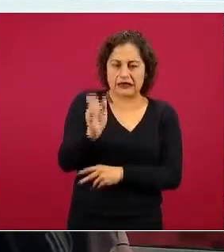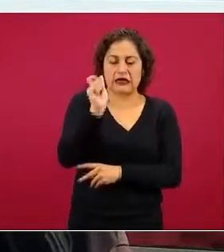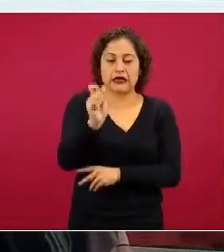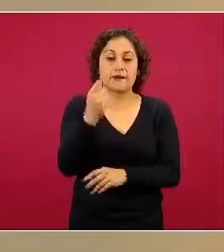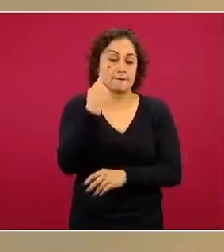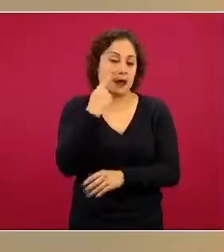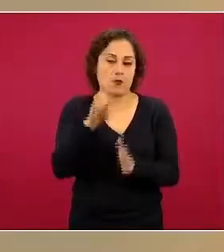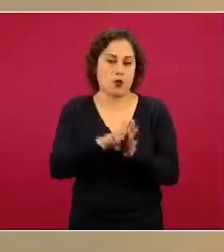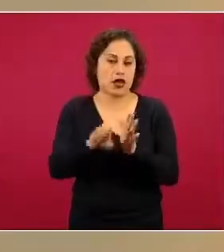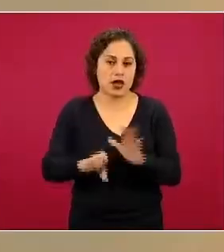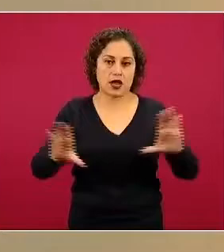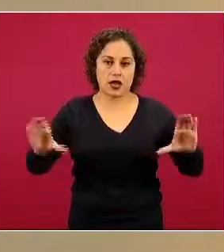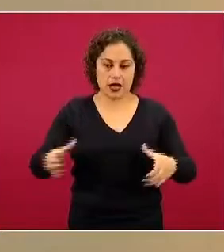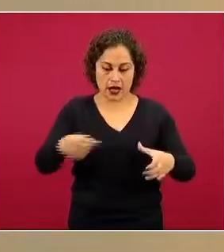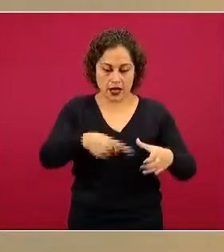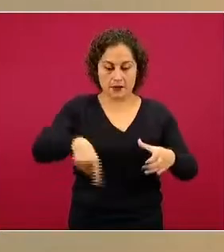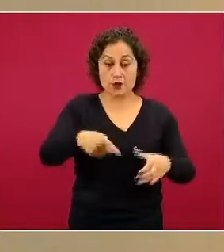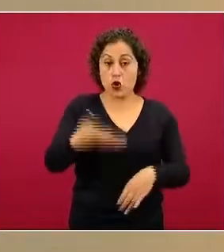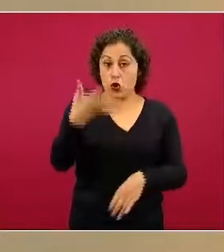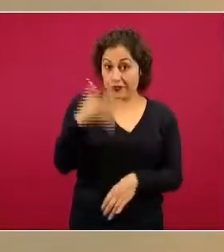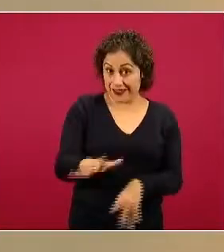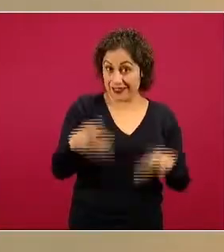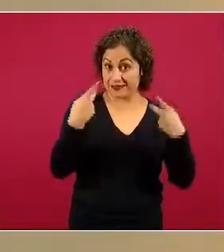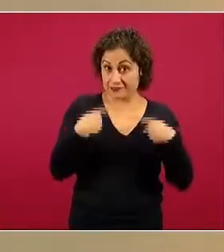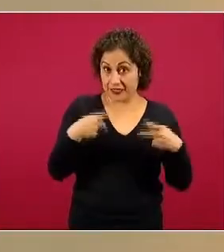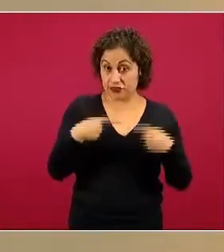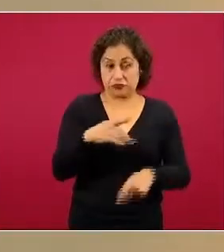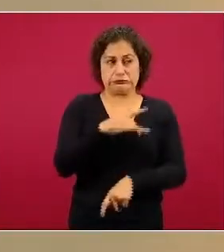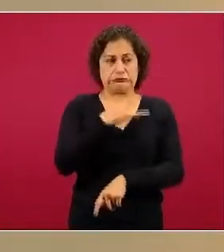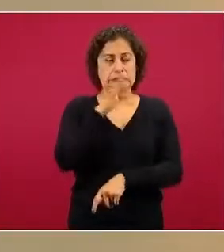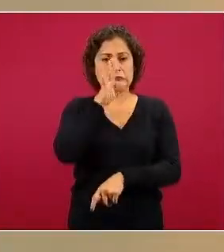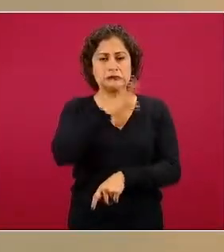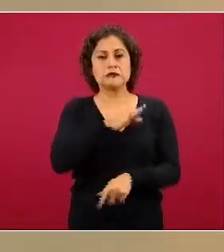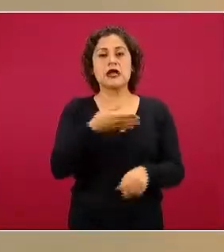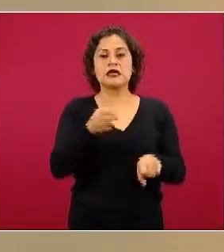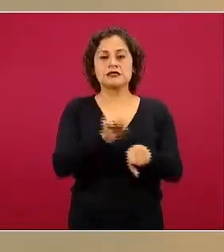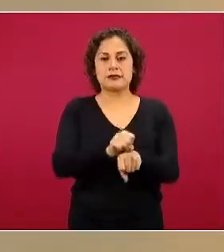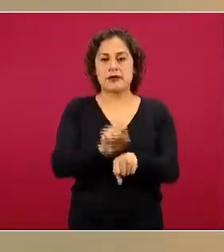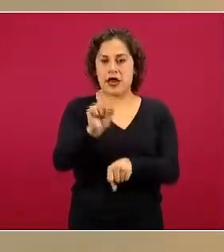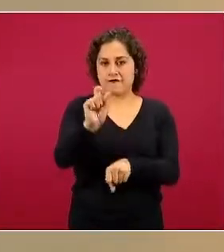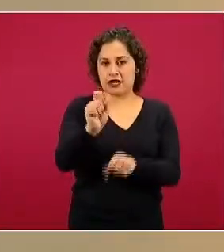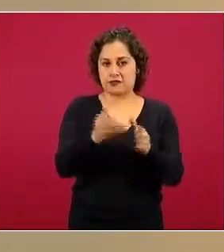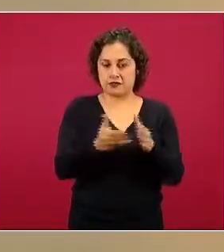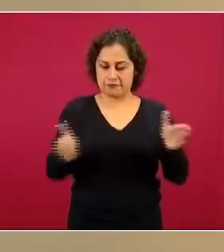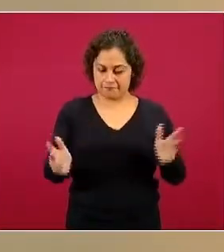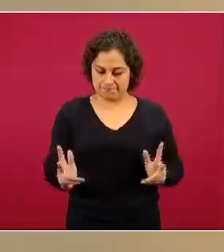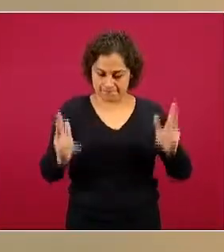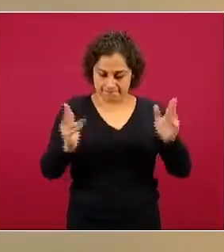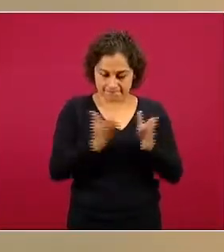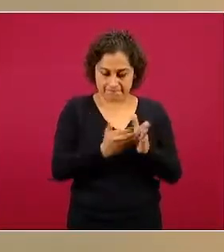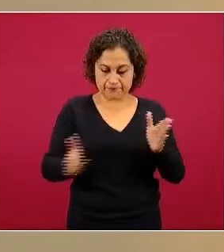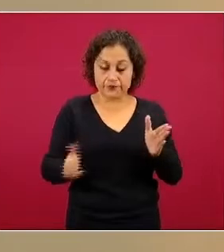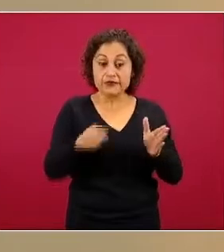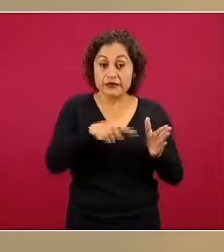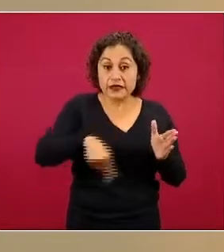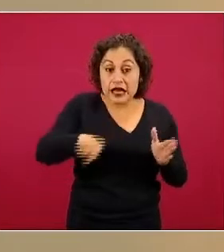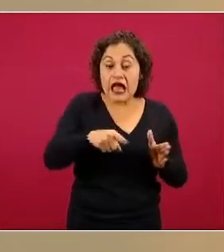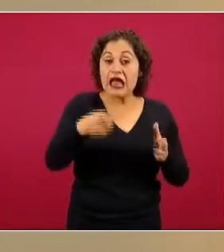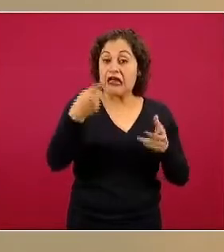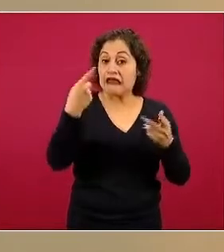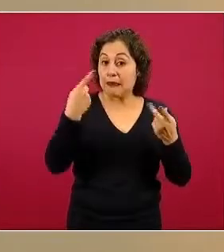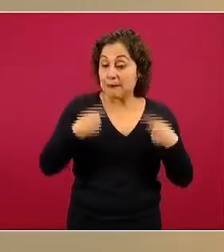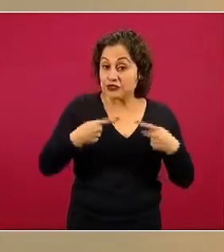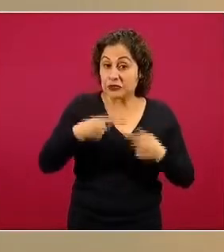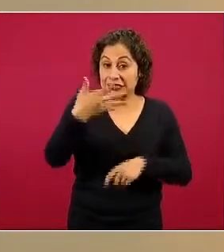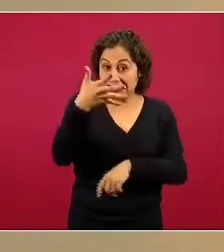10 personas en la semana 20 y en esa semana 10 personas que no tienen